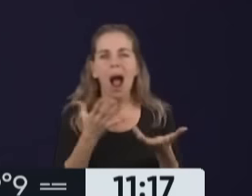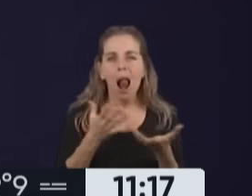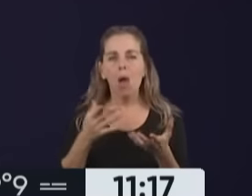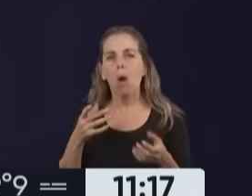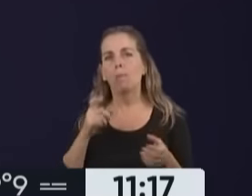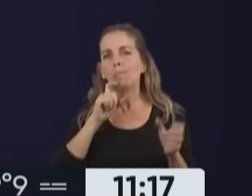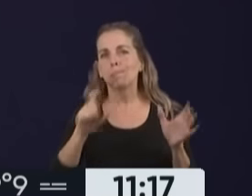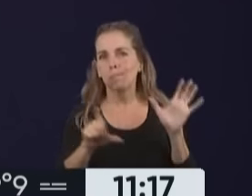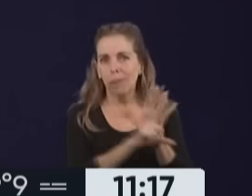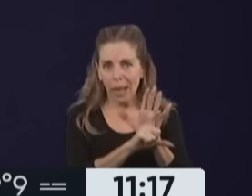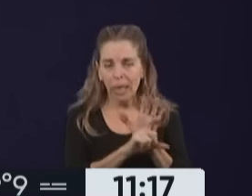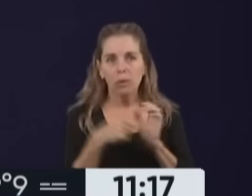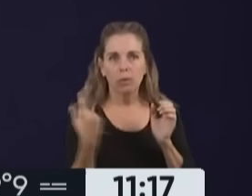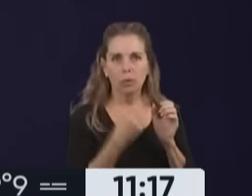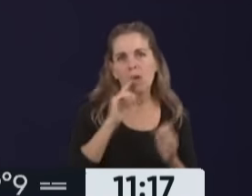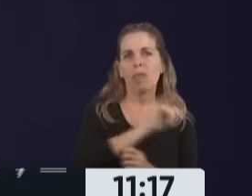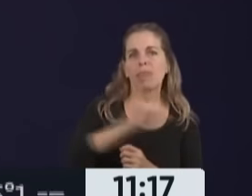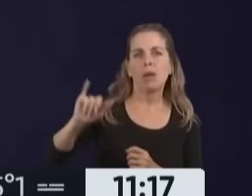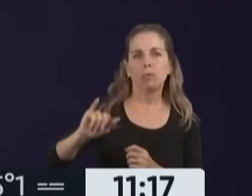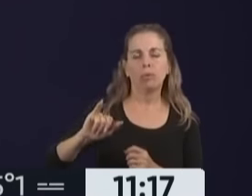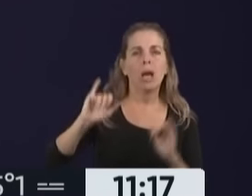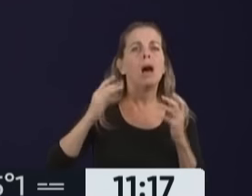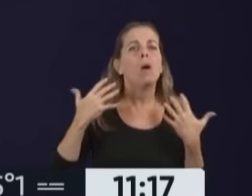vamos a denunciar, y esto no es ni más ni menos que